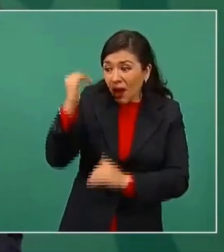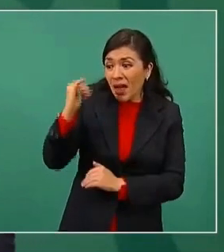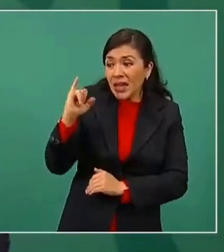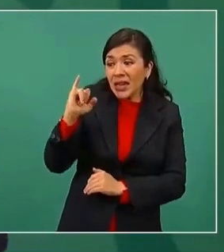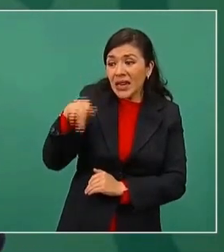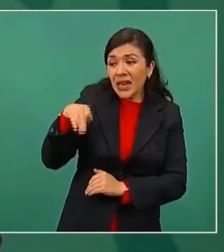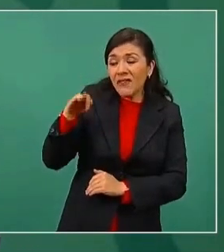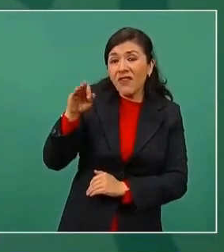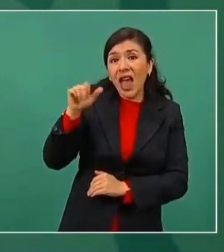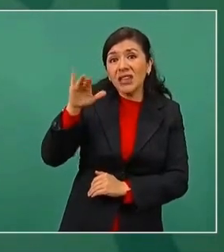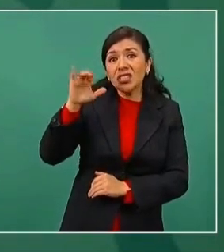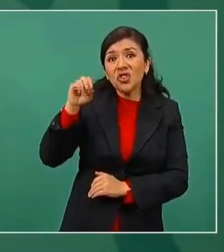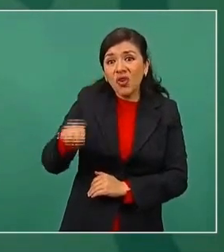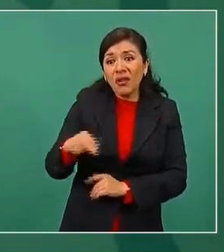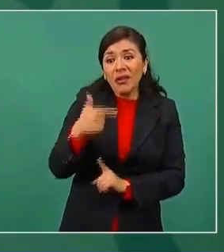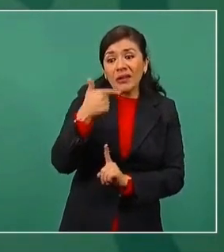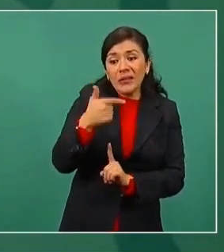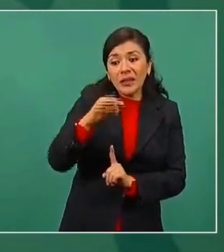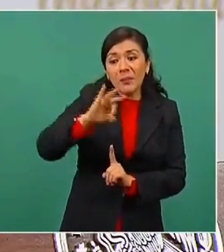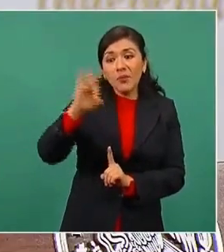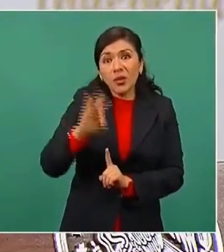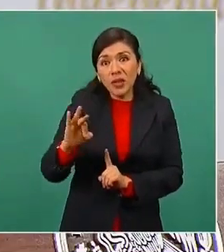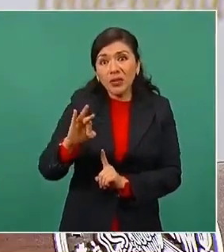además se habla de que va a ser